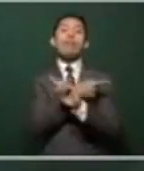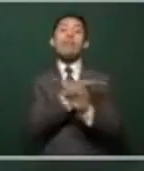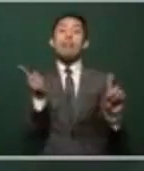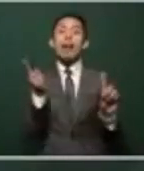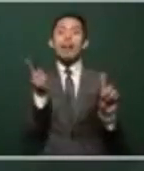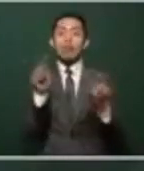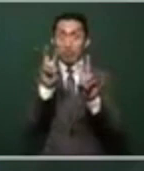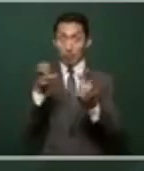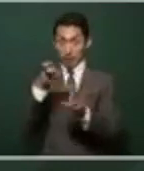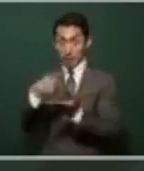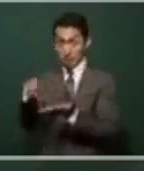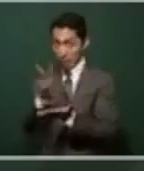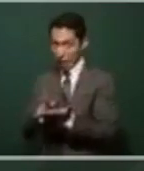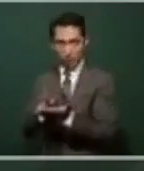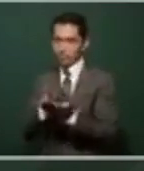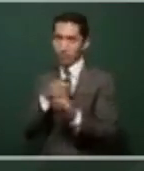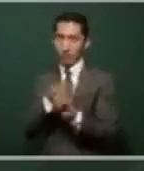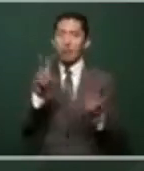educación,